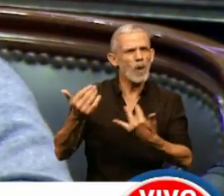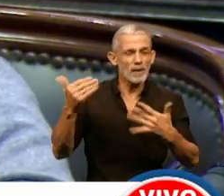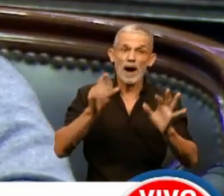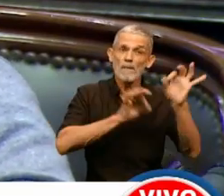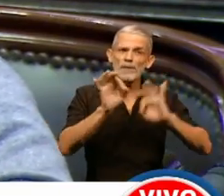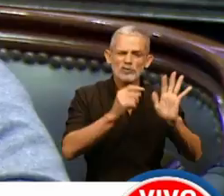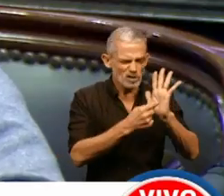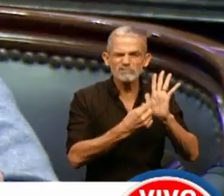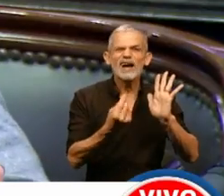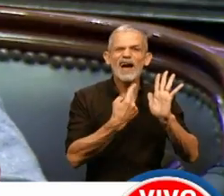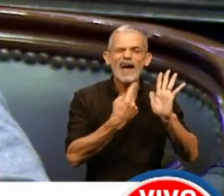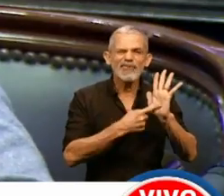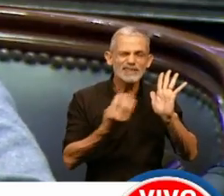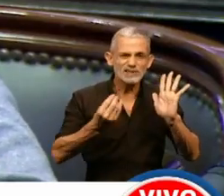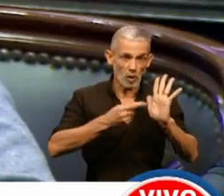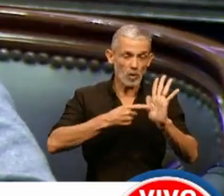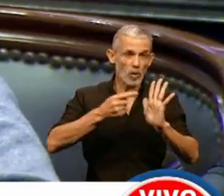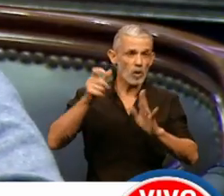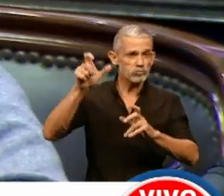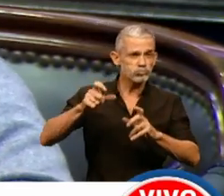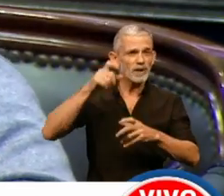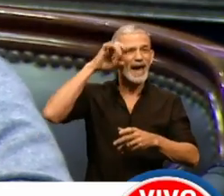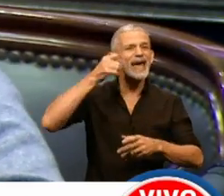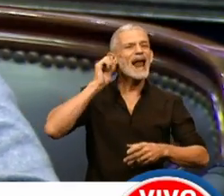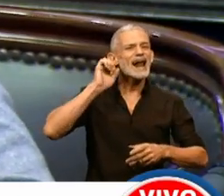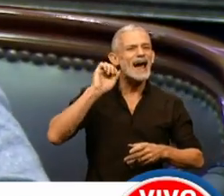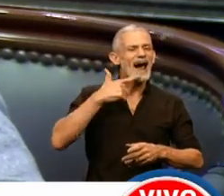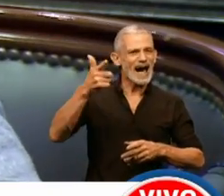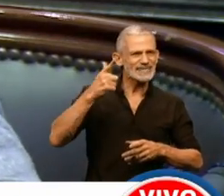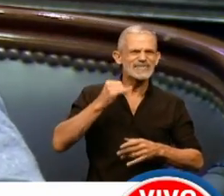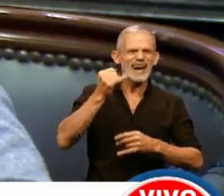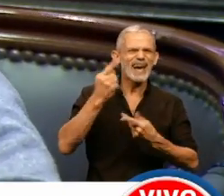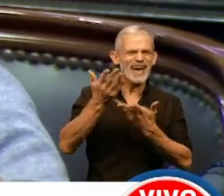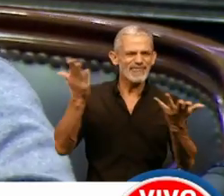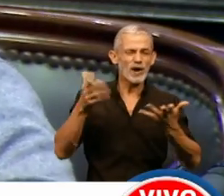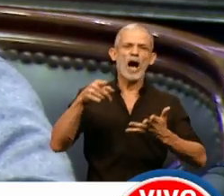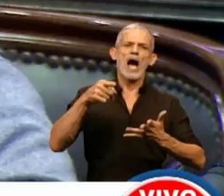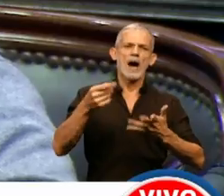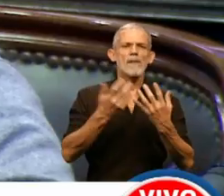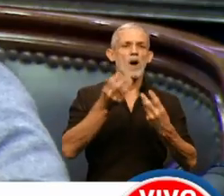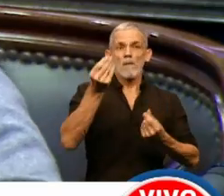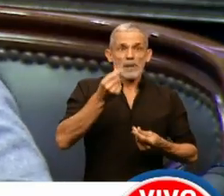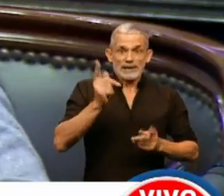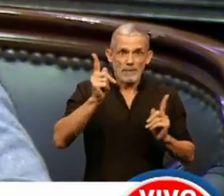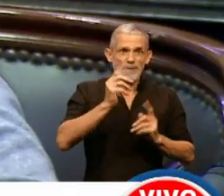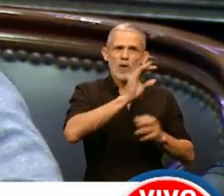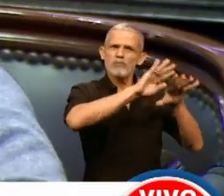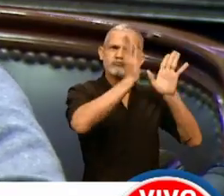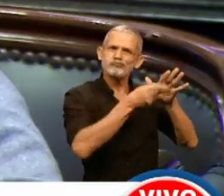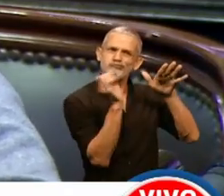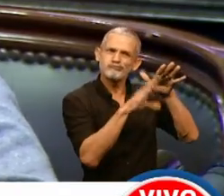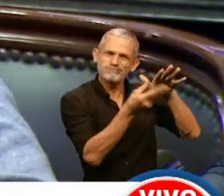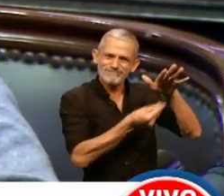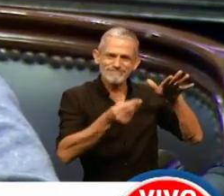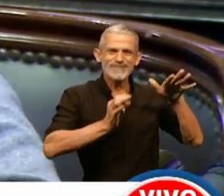proyecto al respecto y que dijo el interventor del enargás que esto se va a autofinanciar con el fondo creado